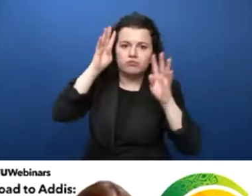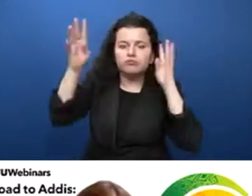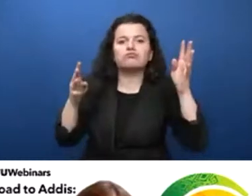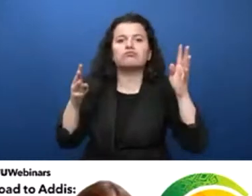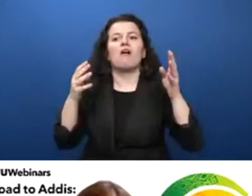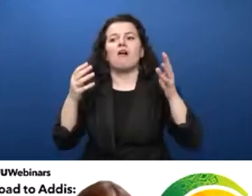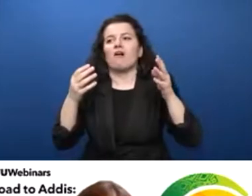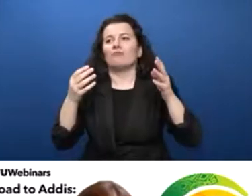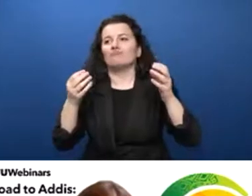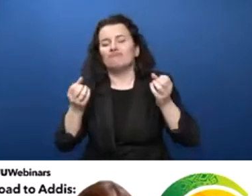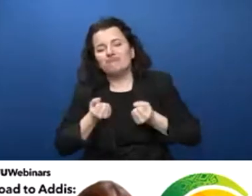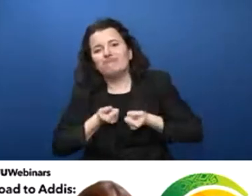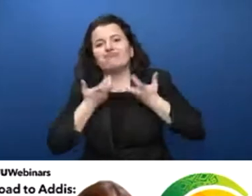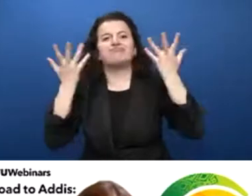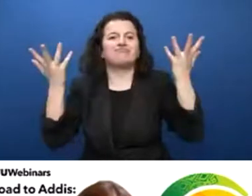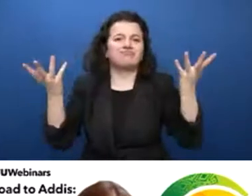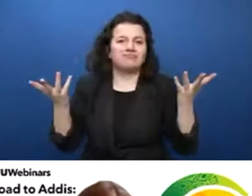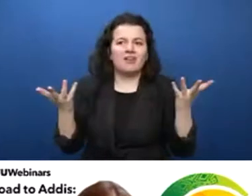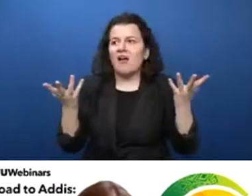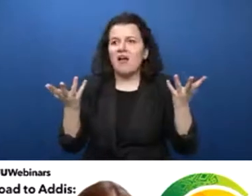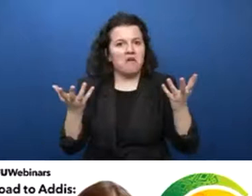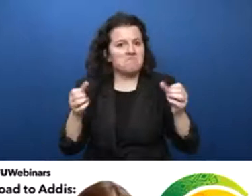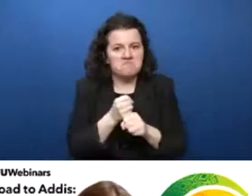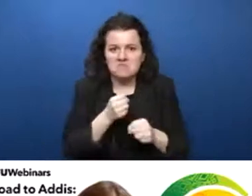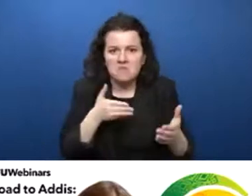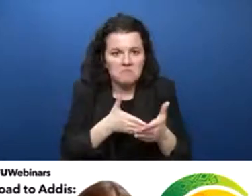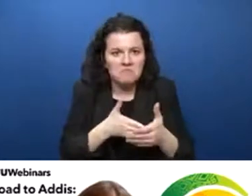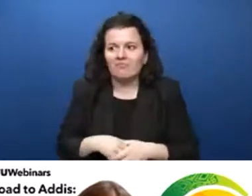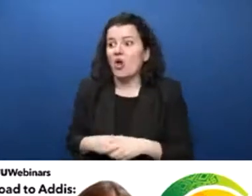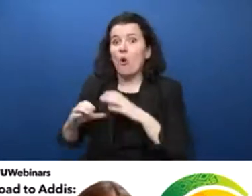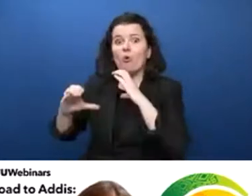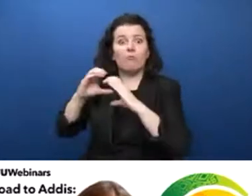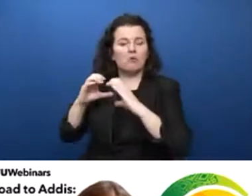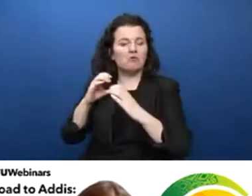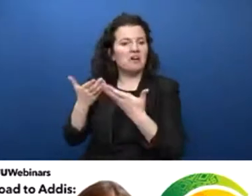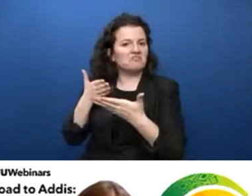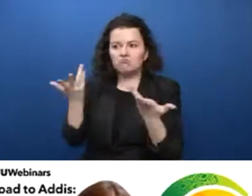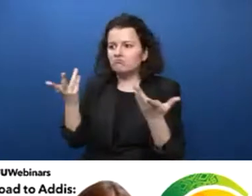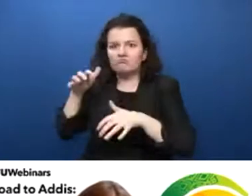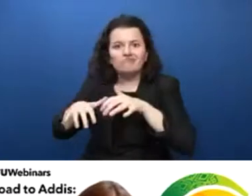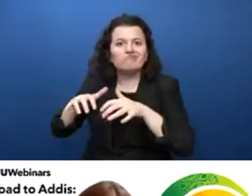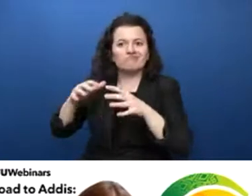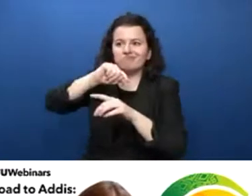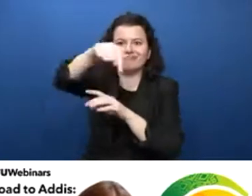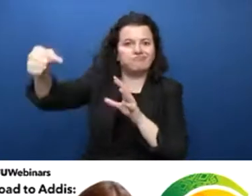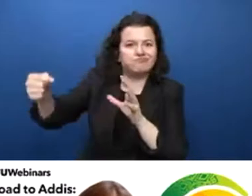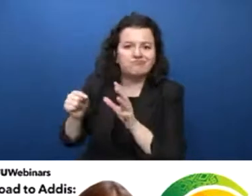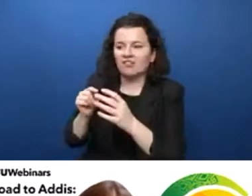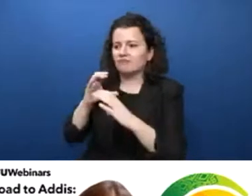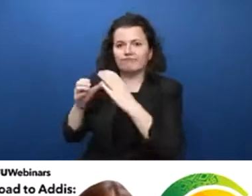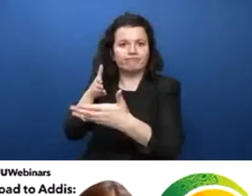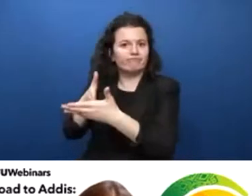entorno, así como con personas del exterior. Y en cuanto al acceso a la educación, mis probabilidades de adquirir y